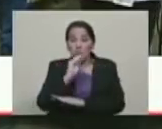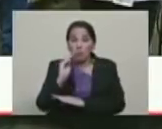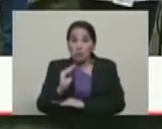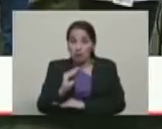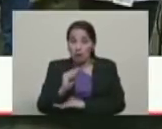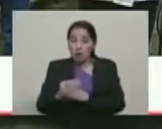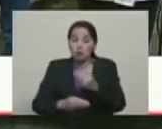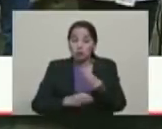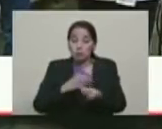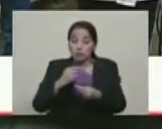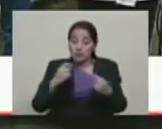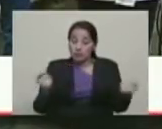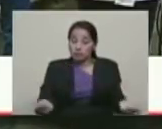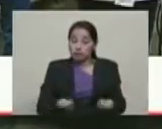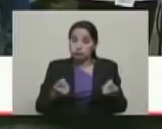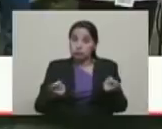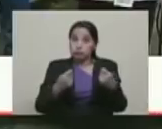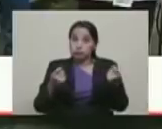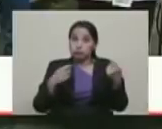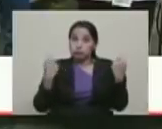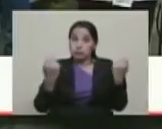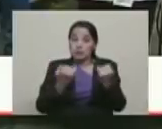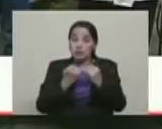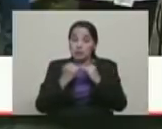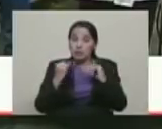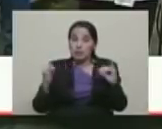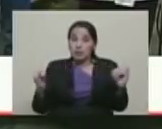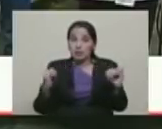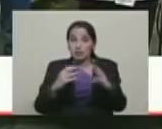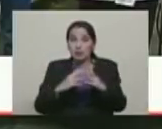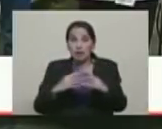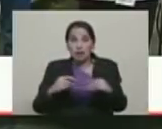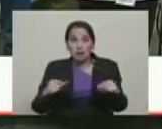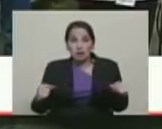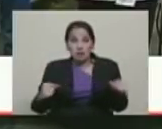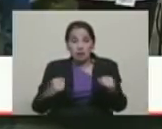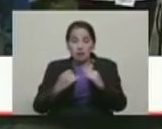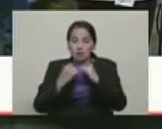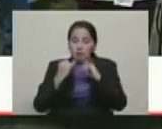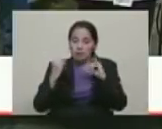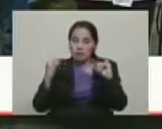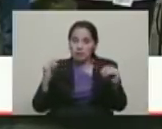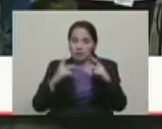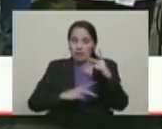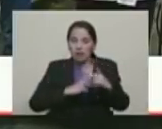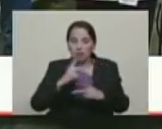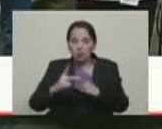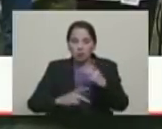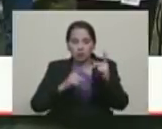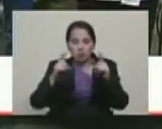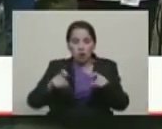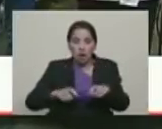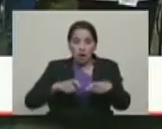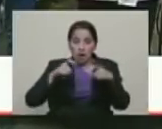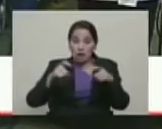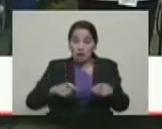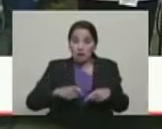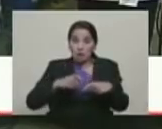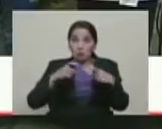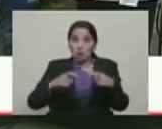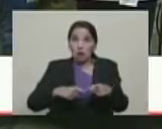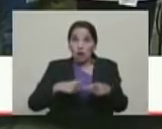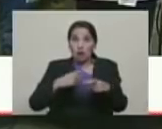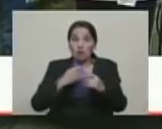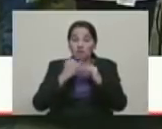prósperos. La independencia de la tierra, la independencia de la producción agrícola nos va a hacer prósperos y felices